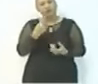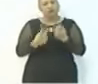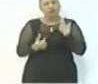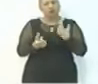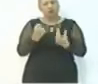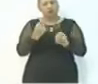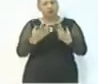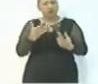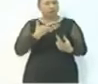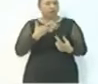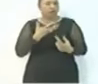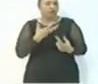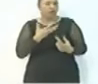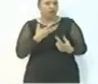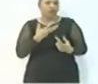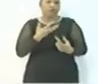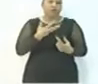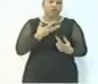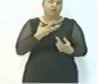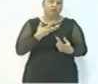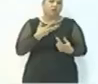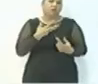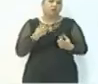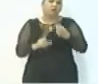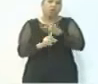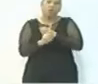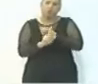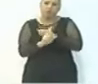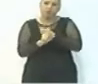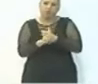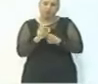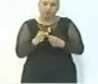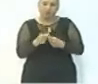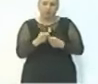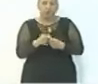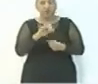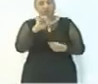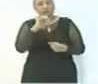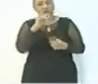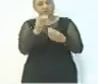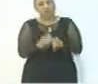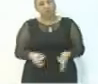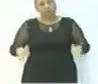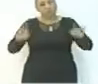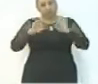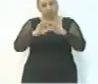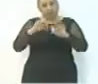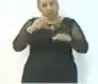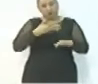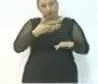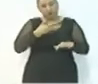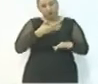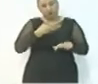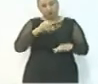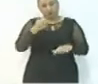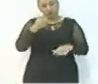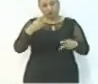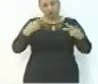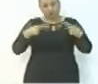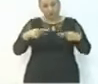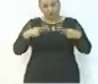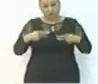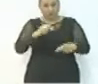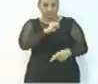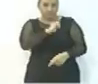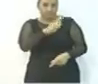situación que complicara la lactancia materna, entonces sí sería importante que con ayuda de los profesionales